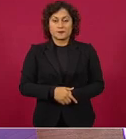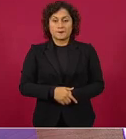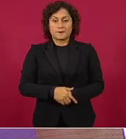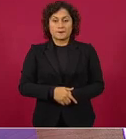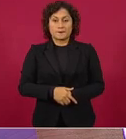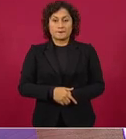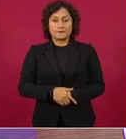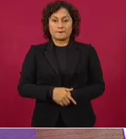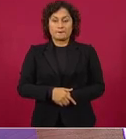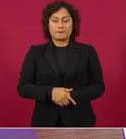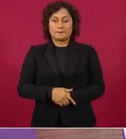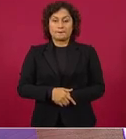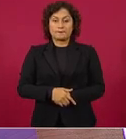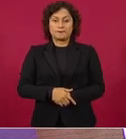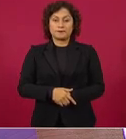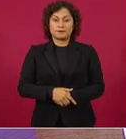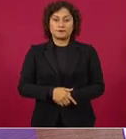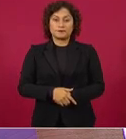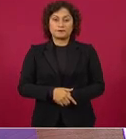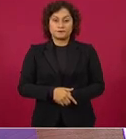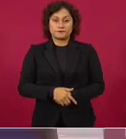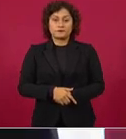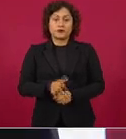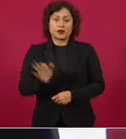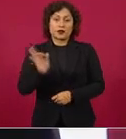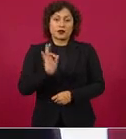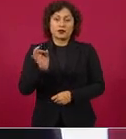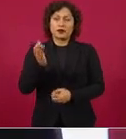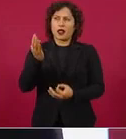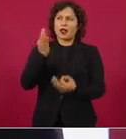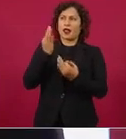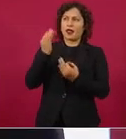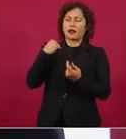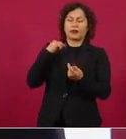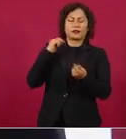ser susceptible de manipulación.